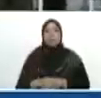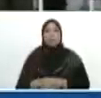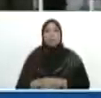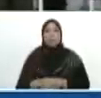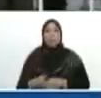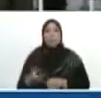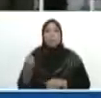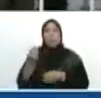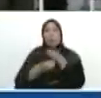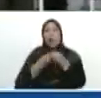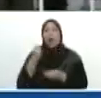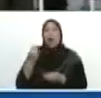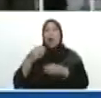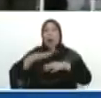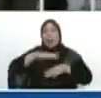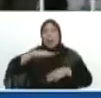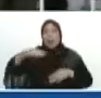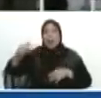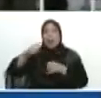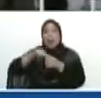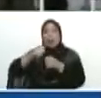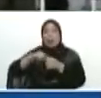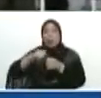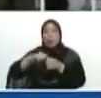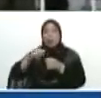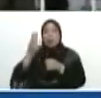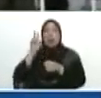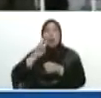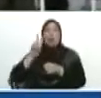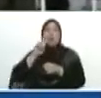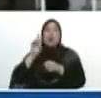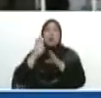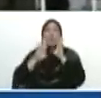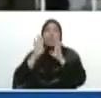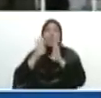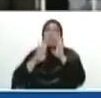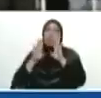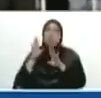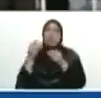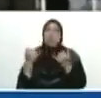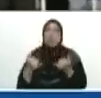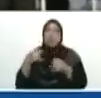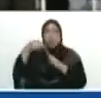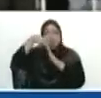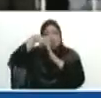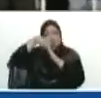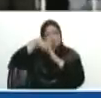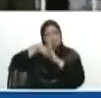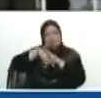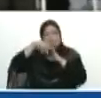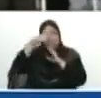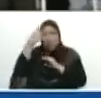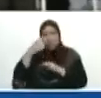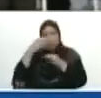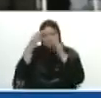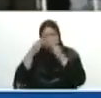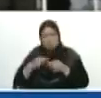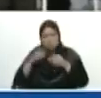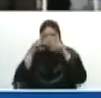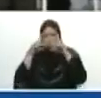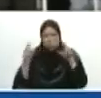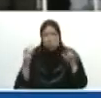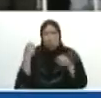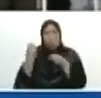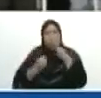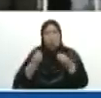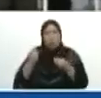a entrarle al lago vamos a entrarle con profundidad con seriedad a